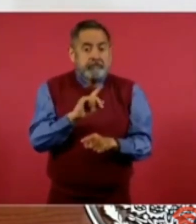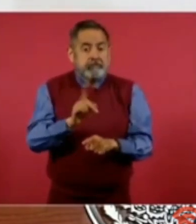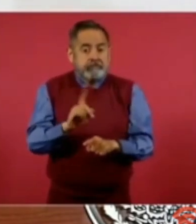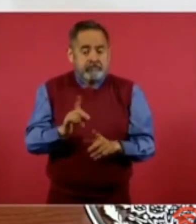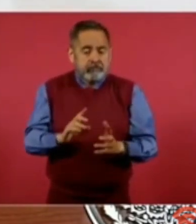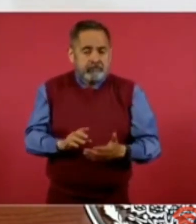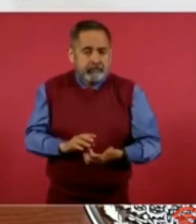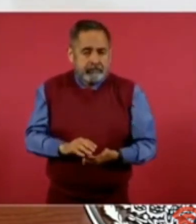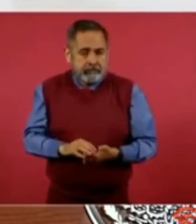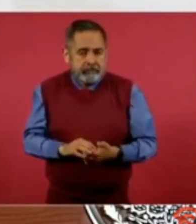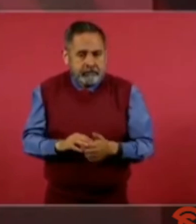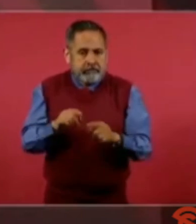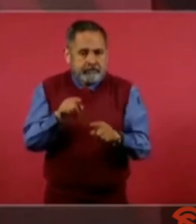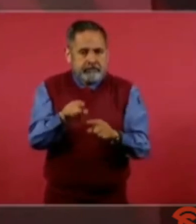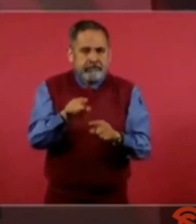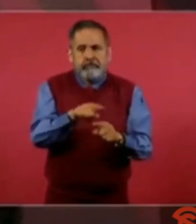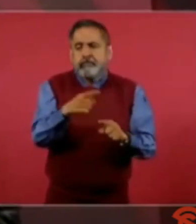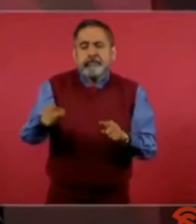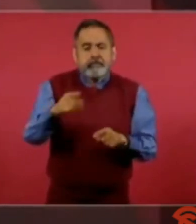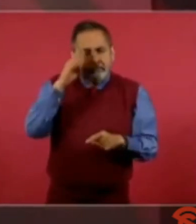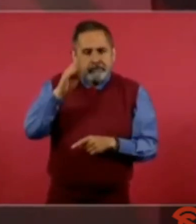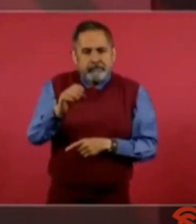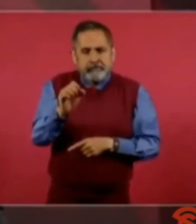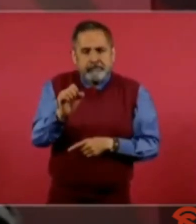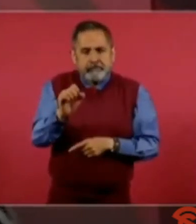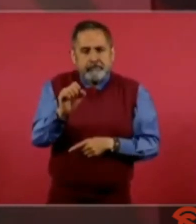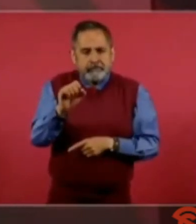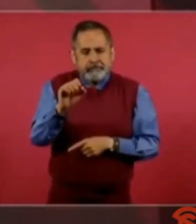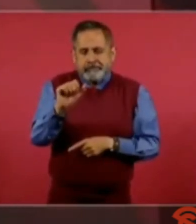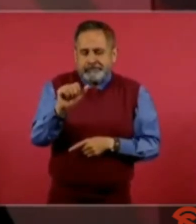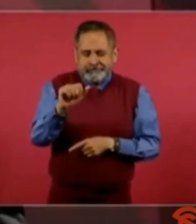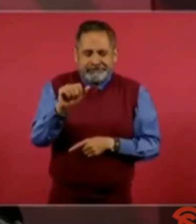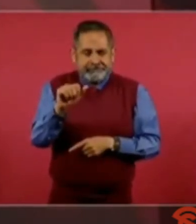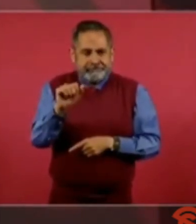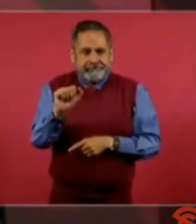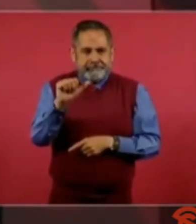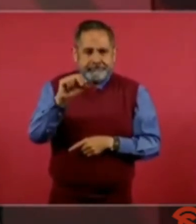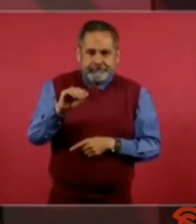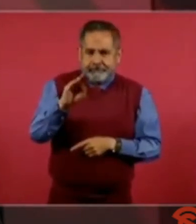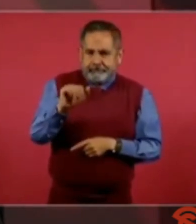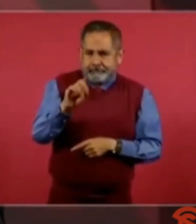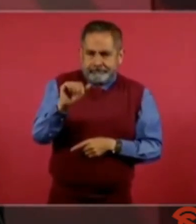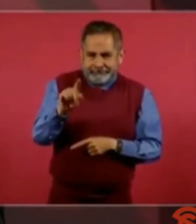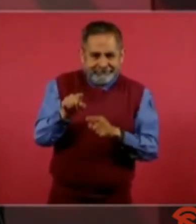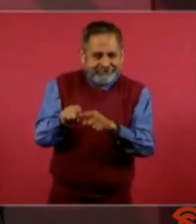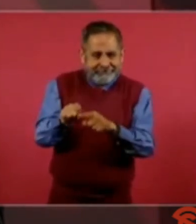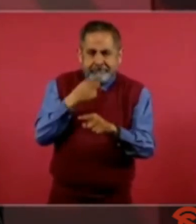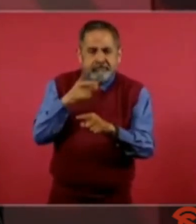del señor Zambada dijo de que lo habían sí